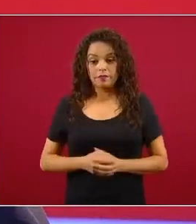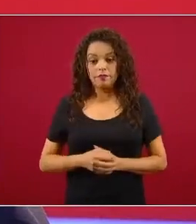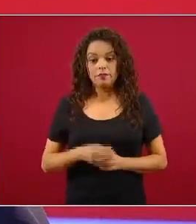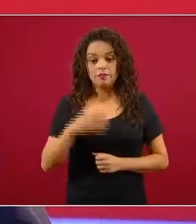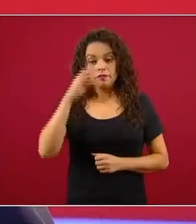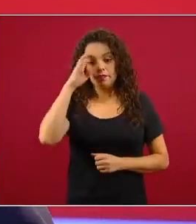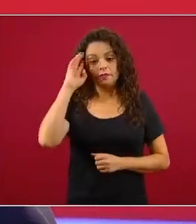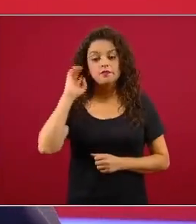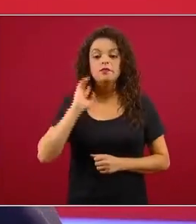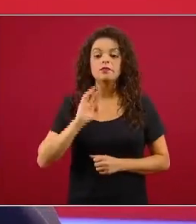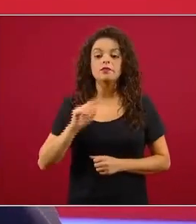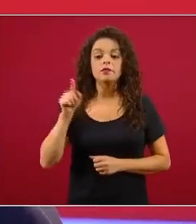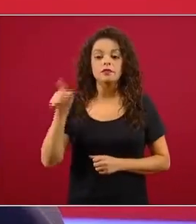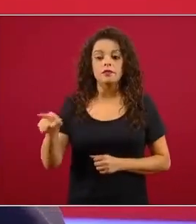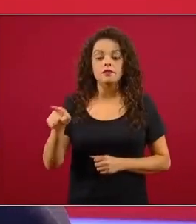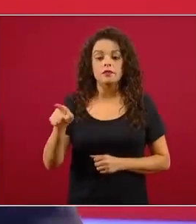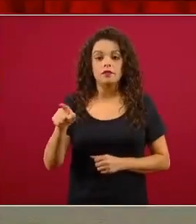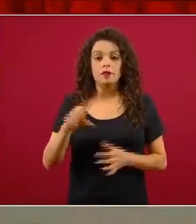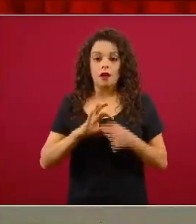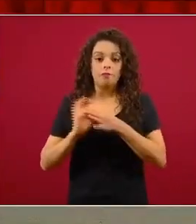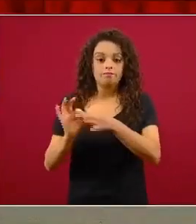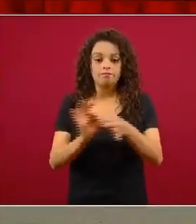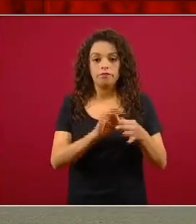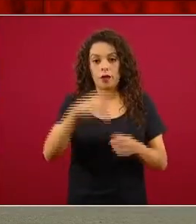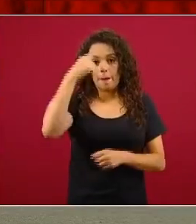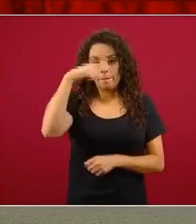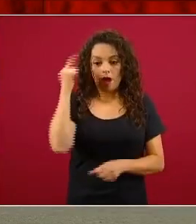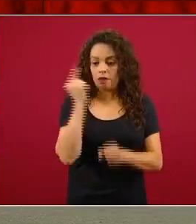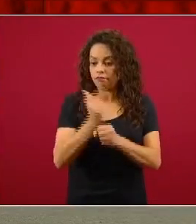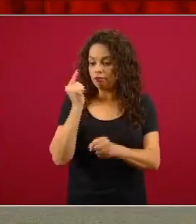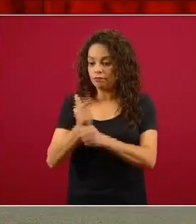Referencia Epidemiológicos, que es parte de las redes globales de diagnóstico,